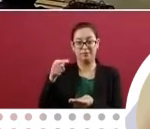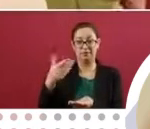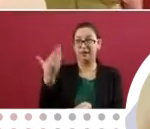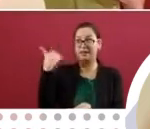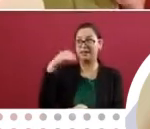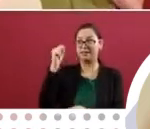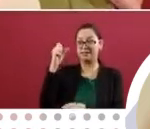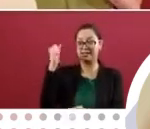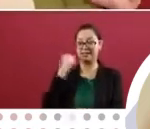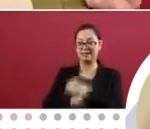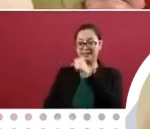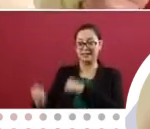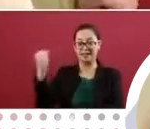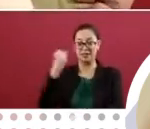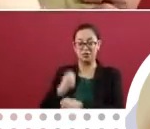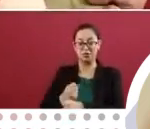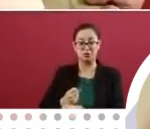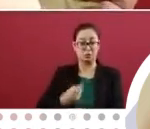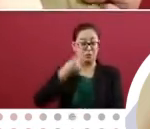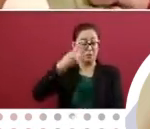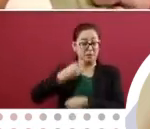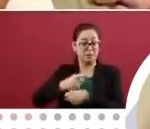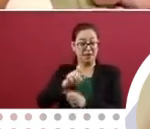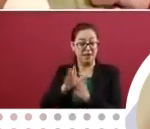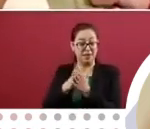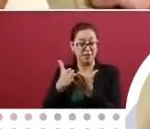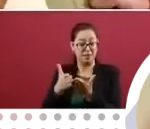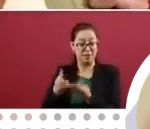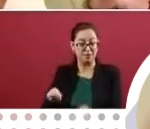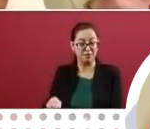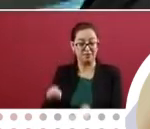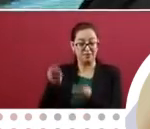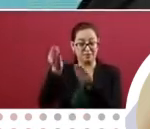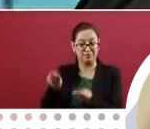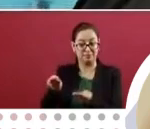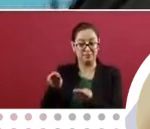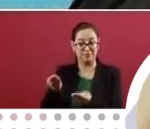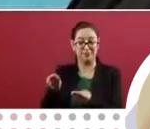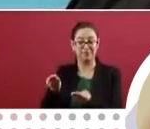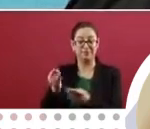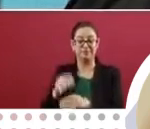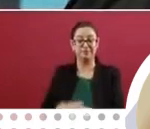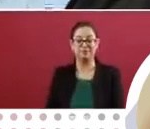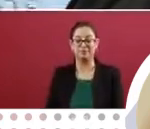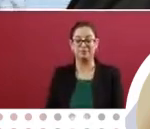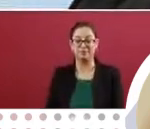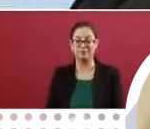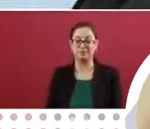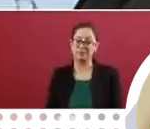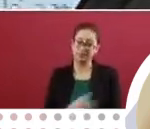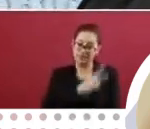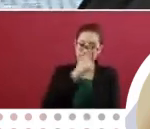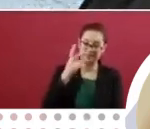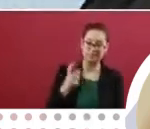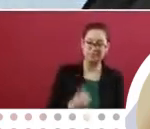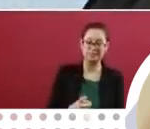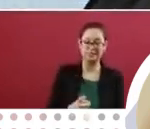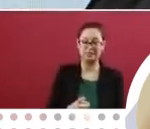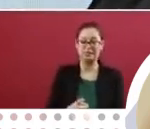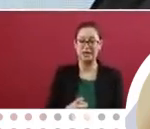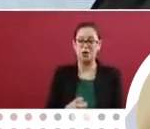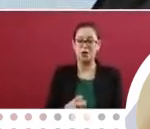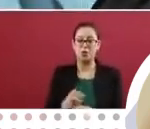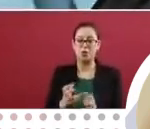nuevos temas, digamos, debido a la reforma a la educación básica, y la SEP tardó en entregar